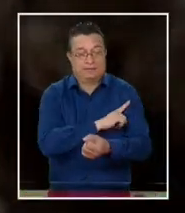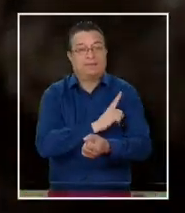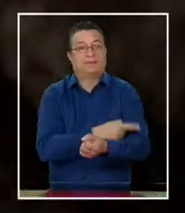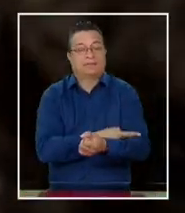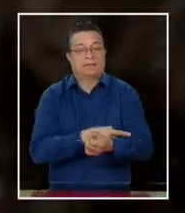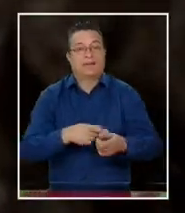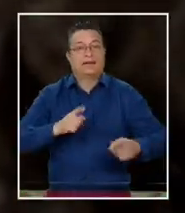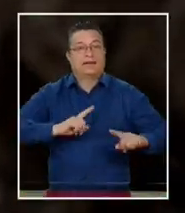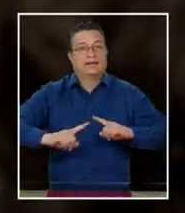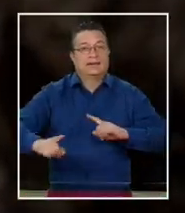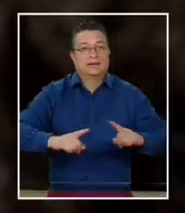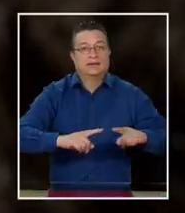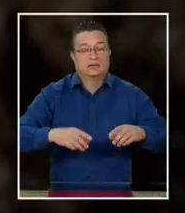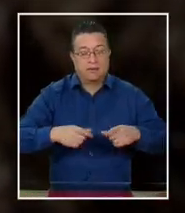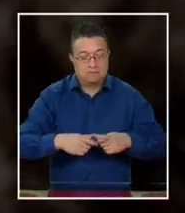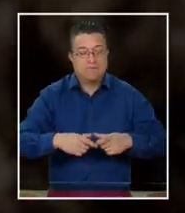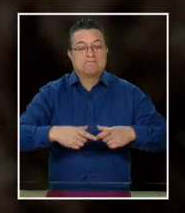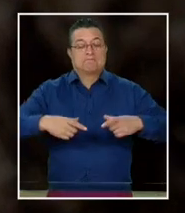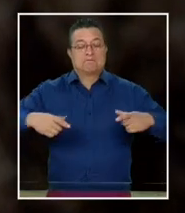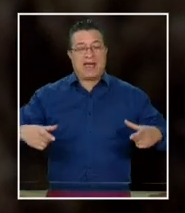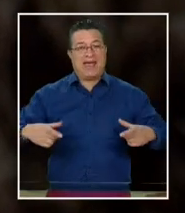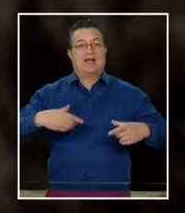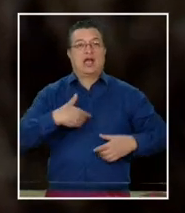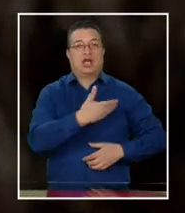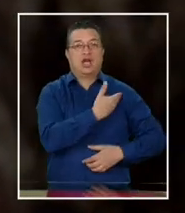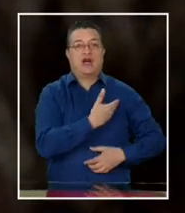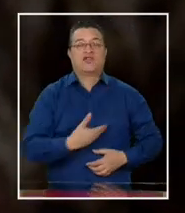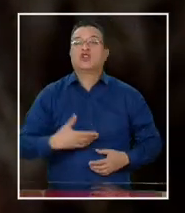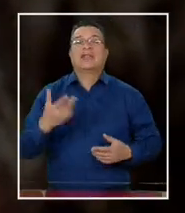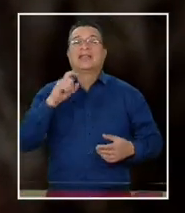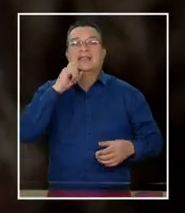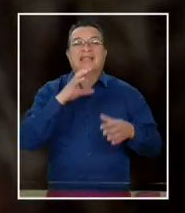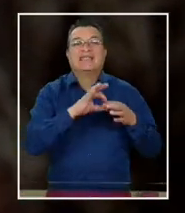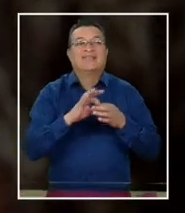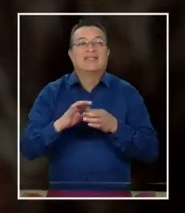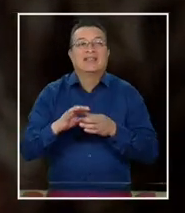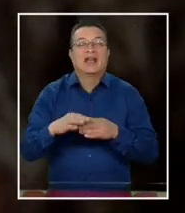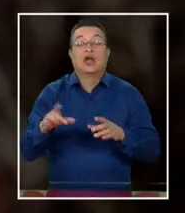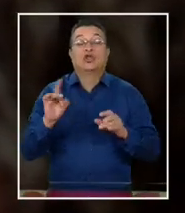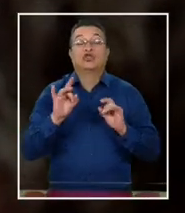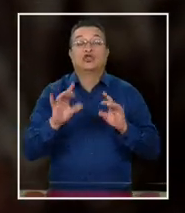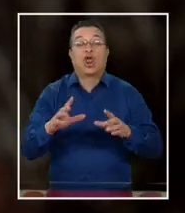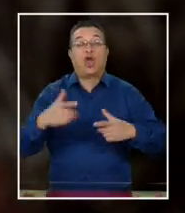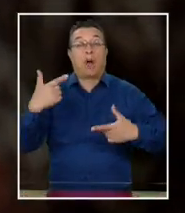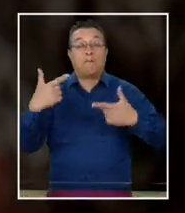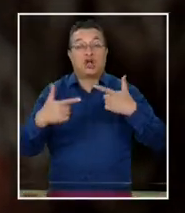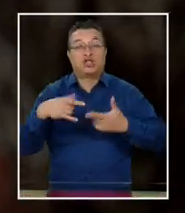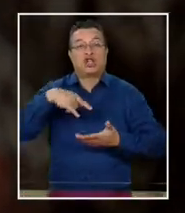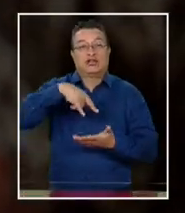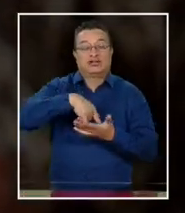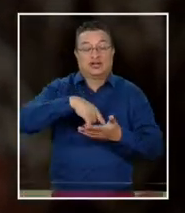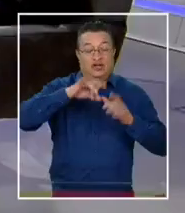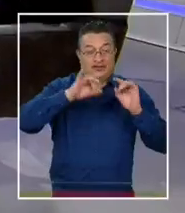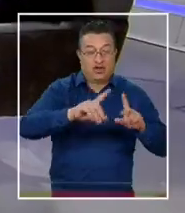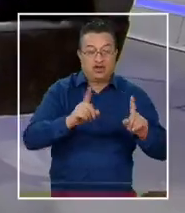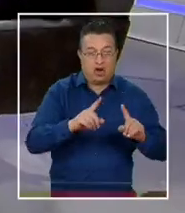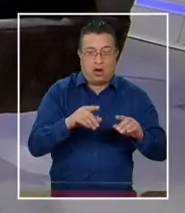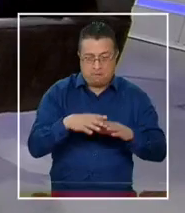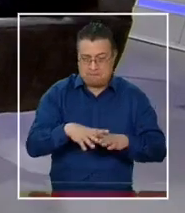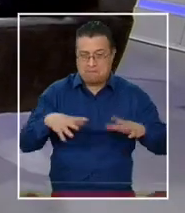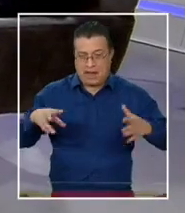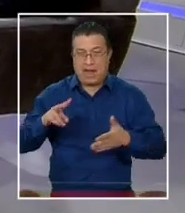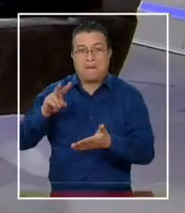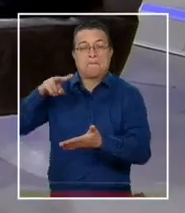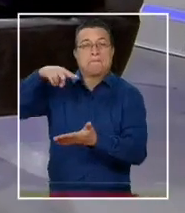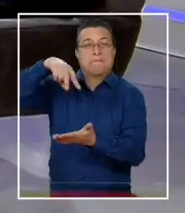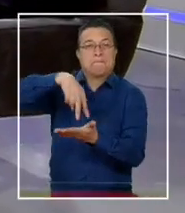la gestión enganchar el gobierno o sea enganchar lo que se refiere sacarlo solo de la política y del parlamento y hacer mucho más presente